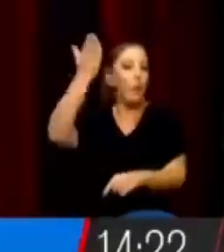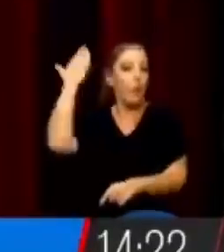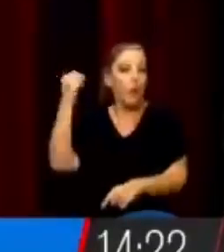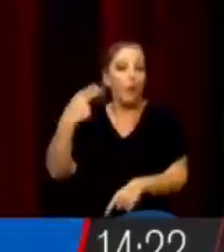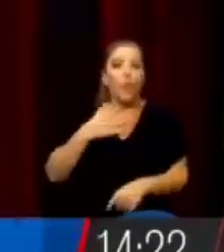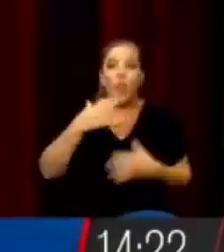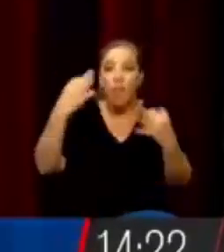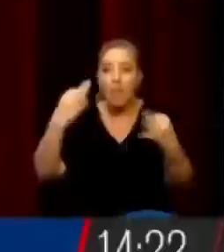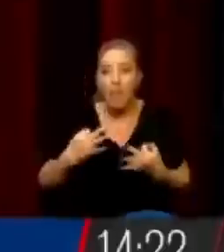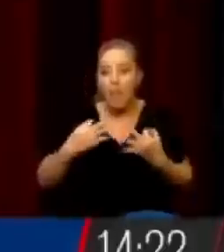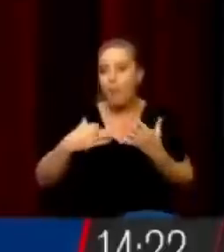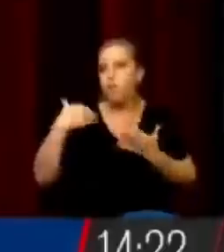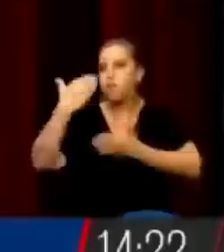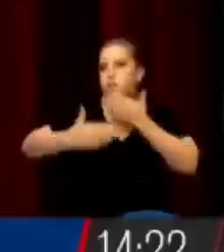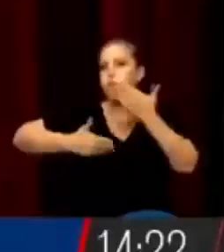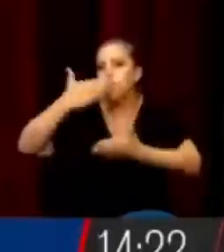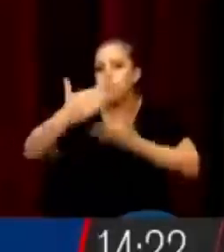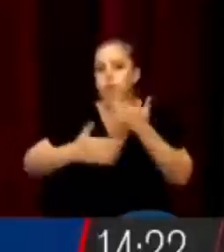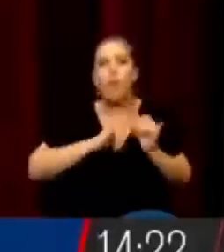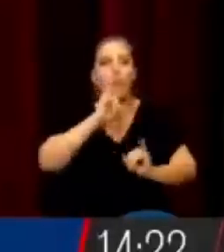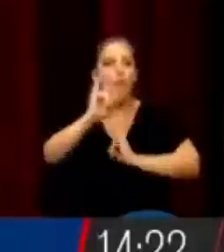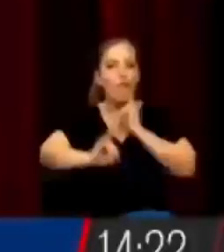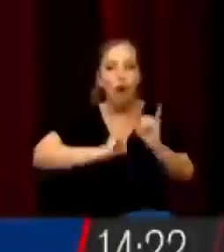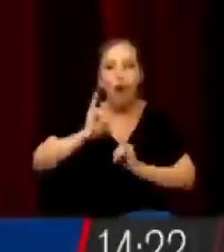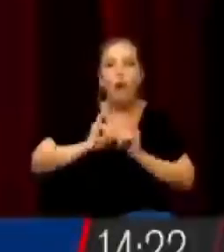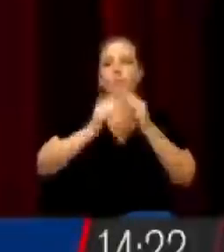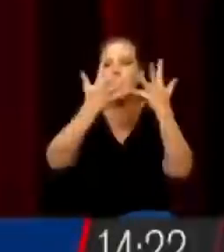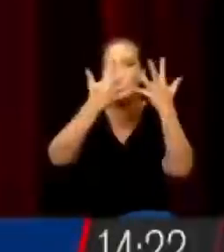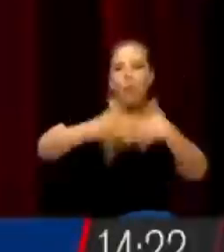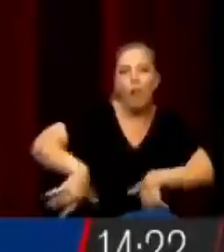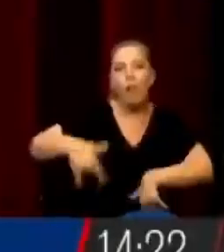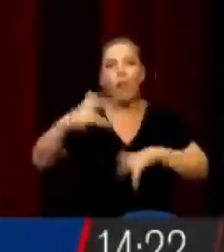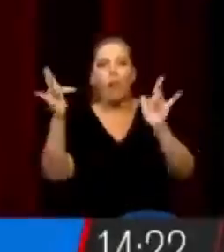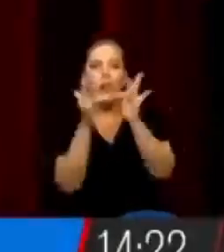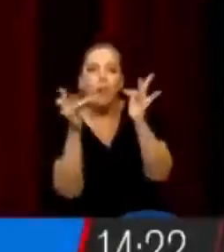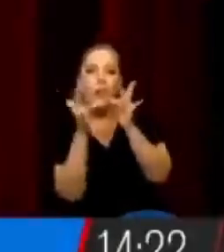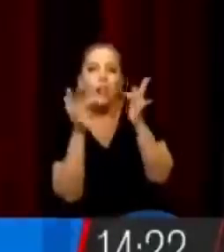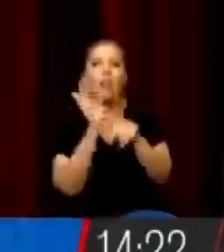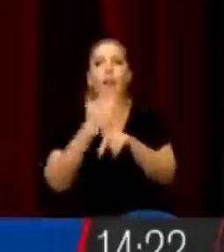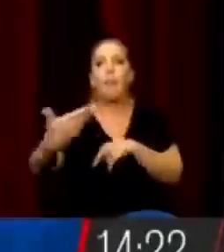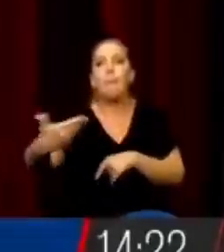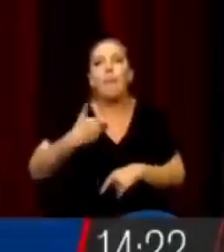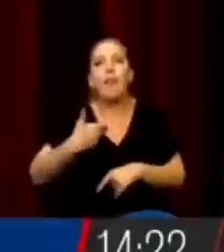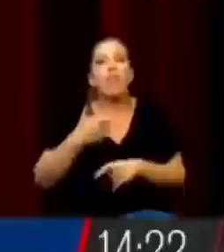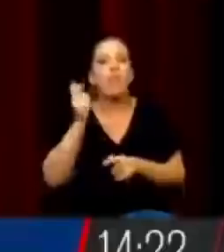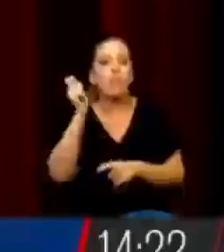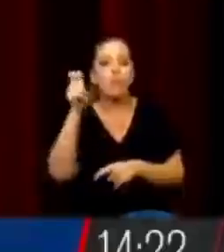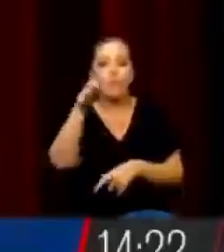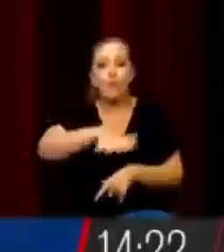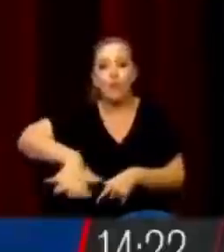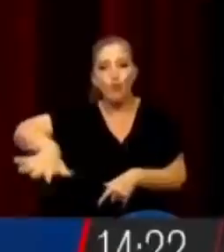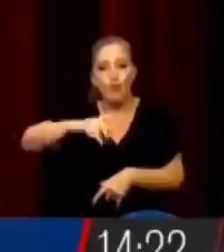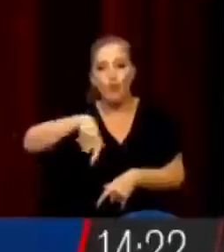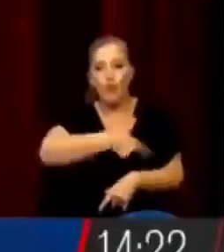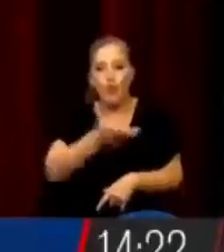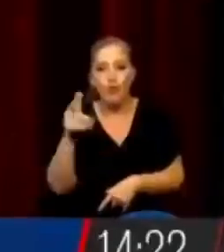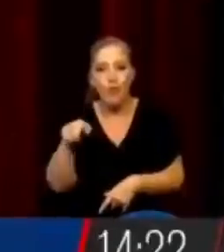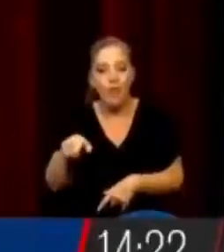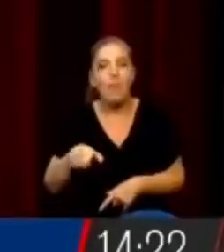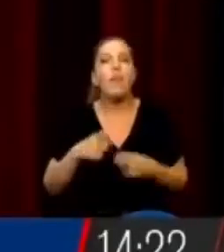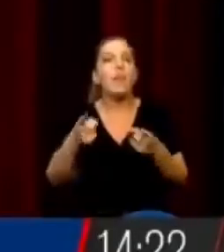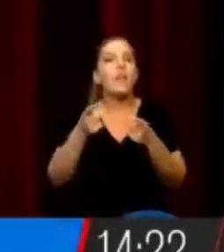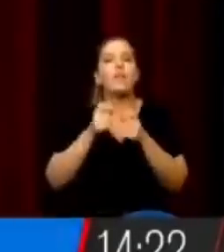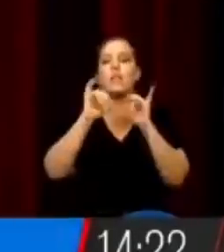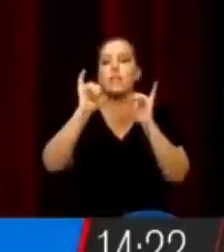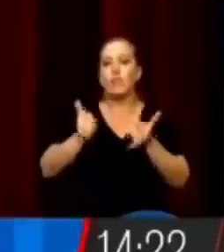velocidad de la información y la instantaneidad de la respuesta que nos exige la sociedad requiere inexorablemente